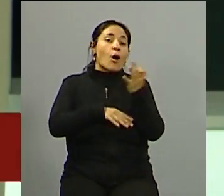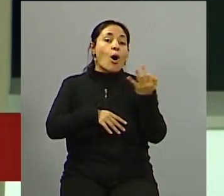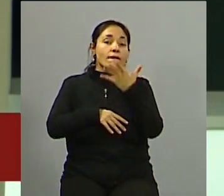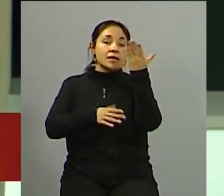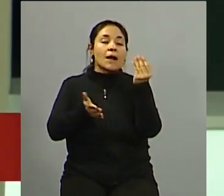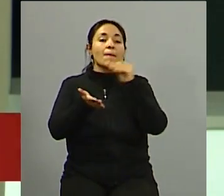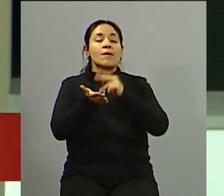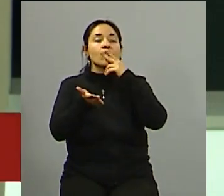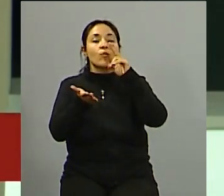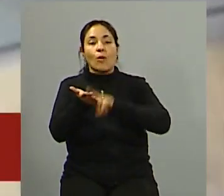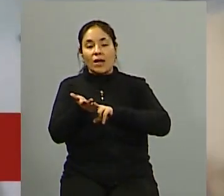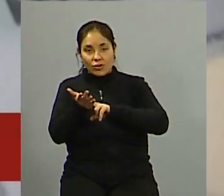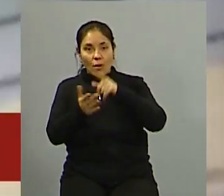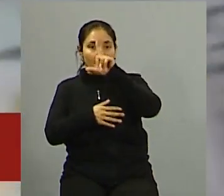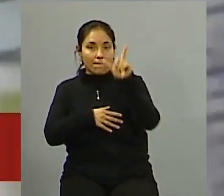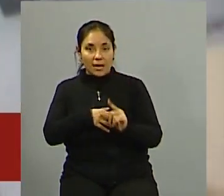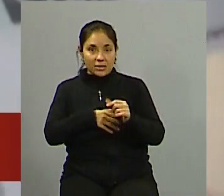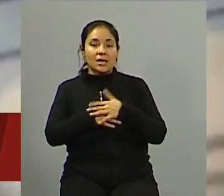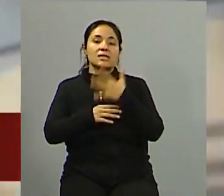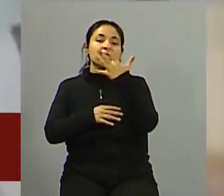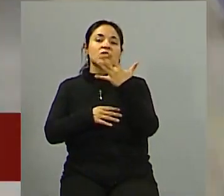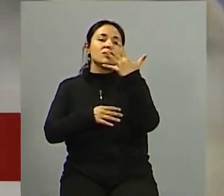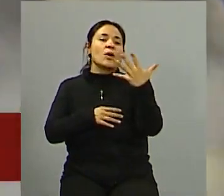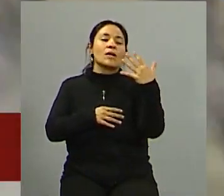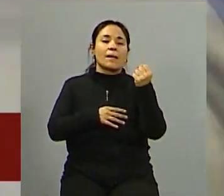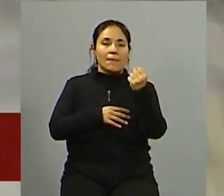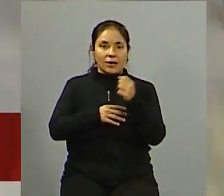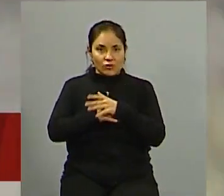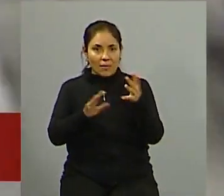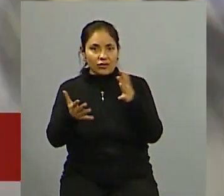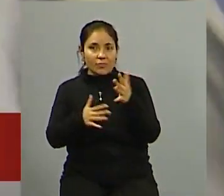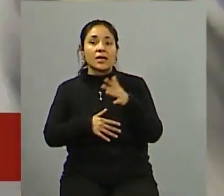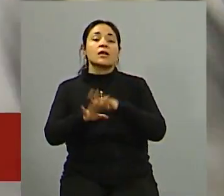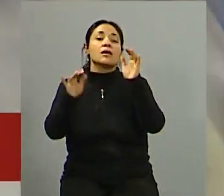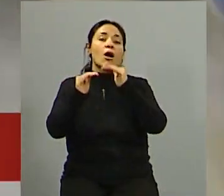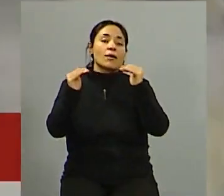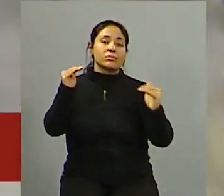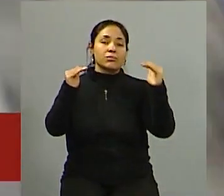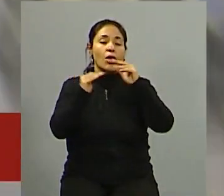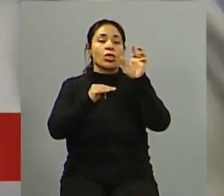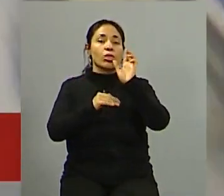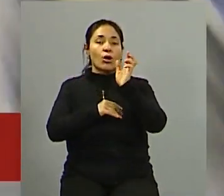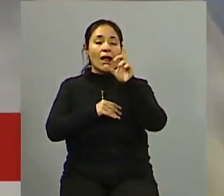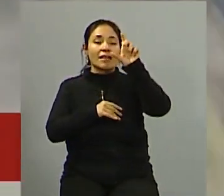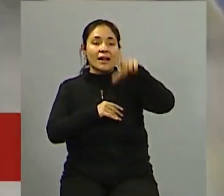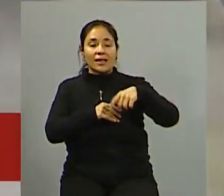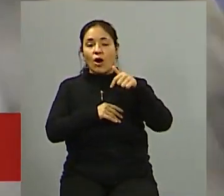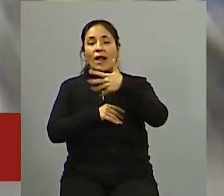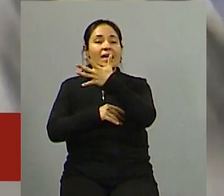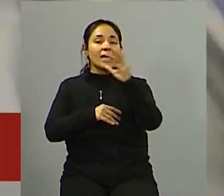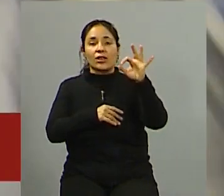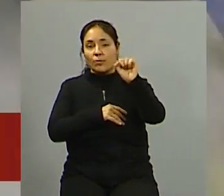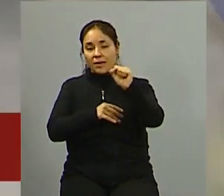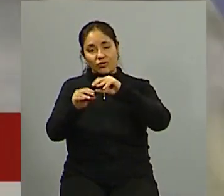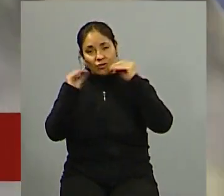o menos en 460 pesos, que luego de los anuncios de Massa se equiparó el dólar tarjeta y hoy quedó cerca de los 500 pesos.